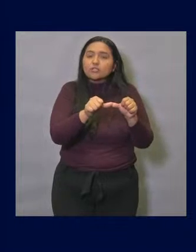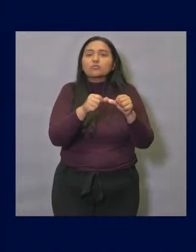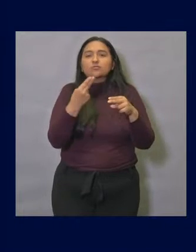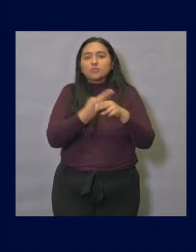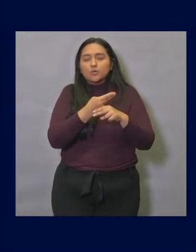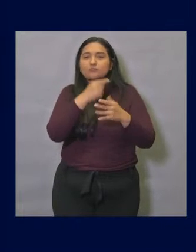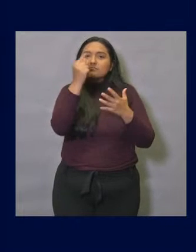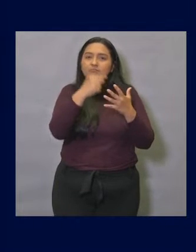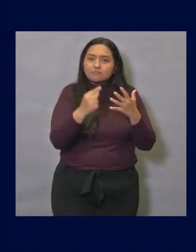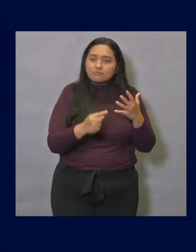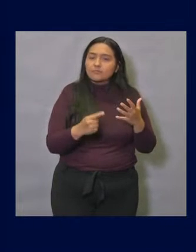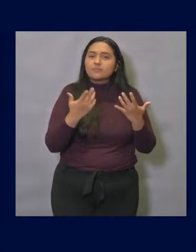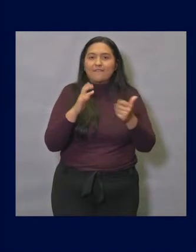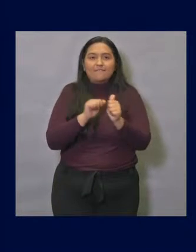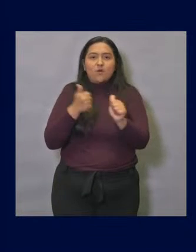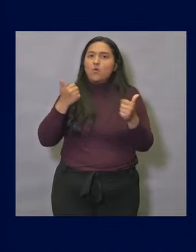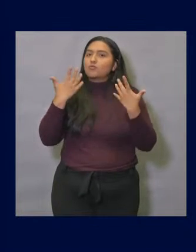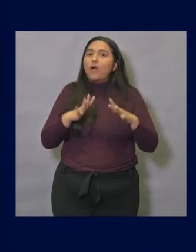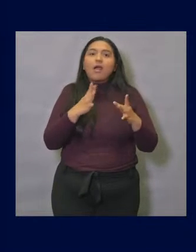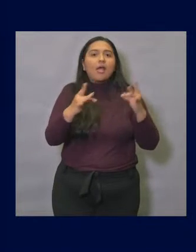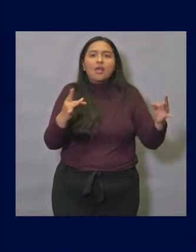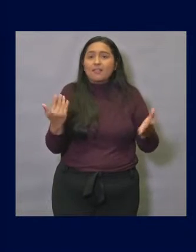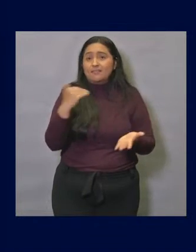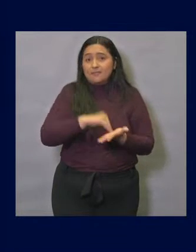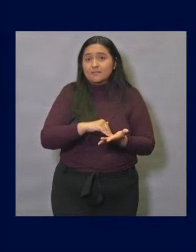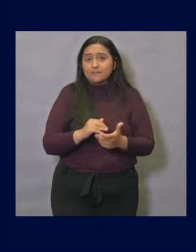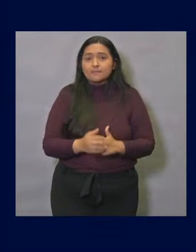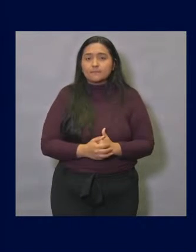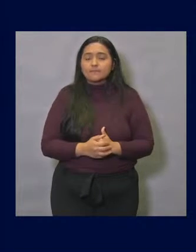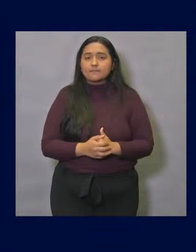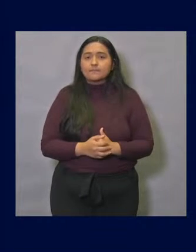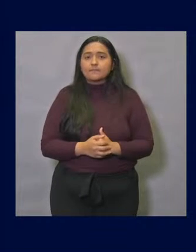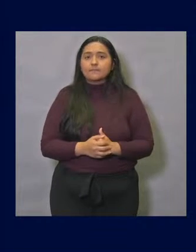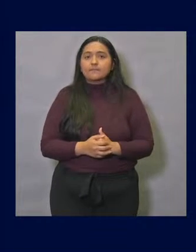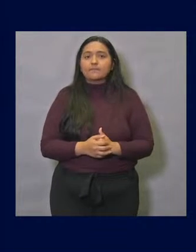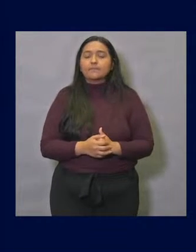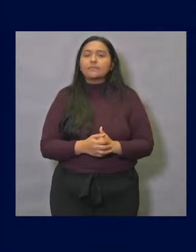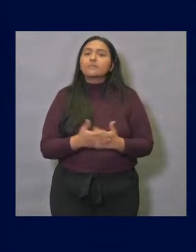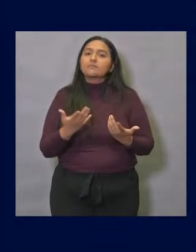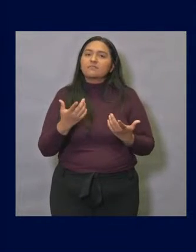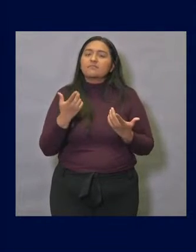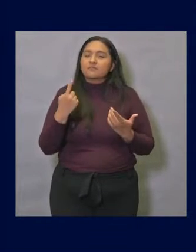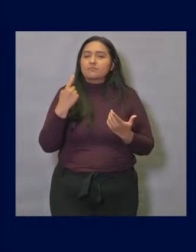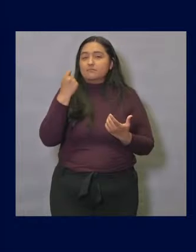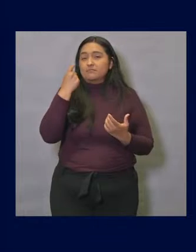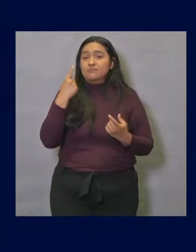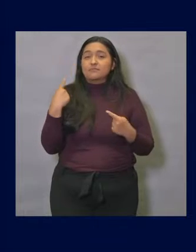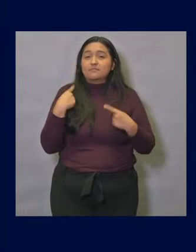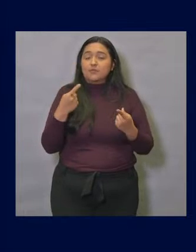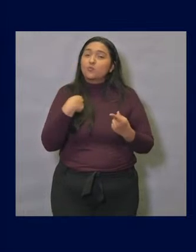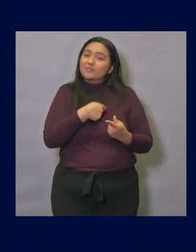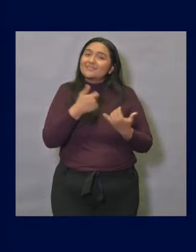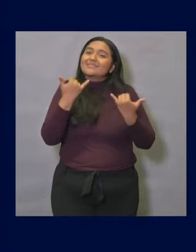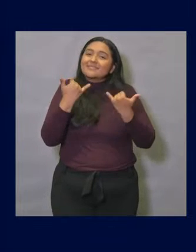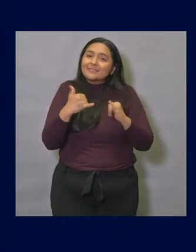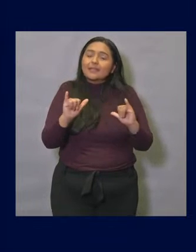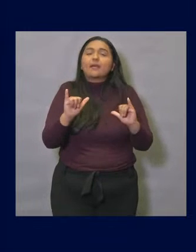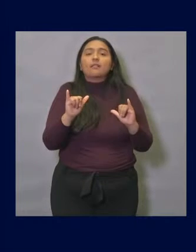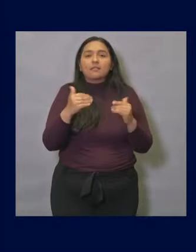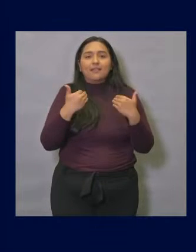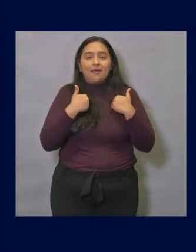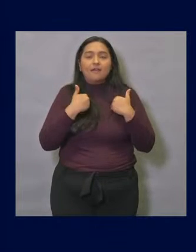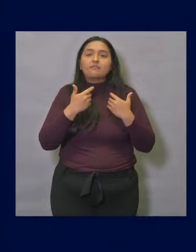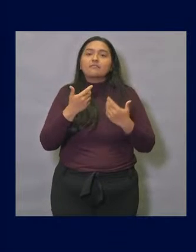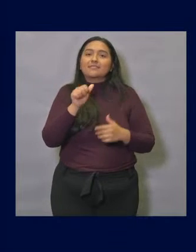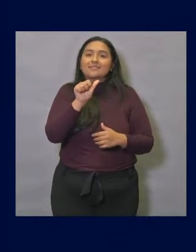esto suceda. En promedio, todavía estamos perdiendo a 10 de nuestros residentes cada día debido a